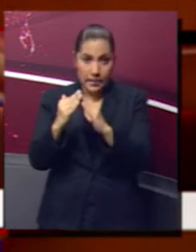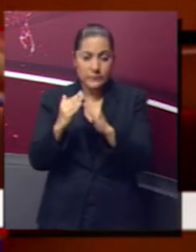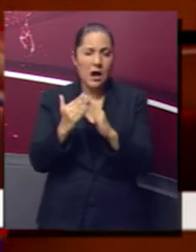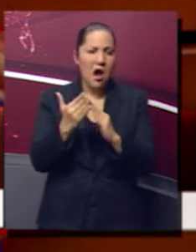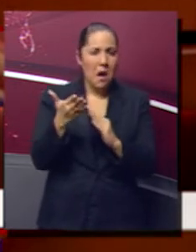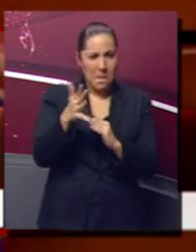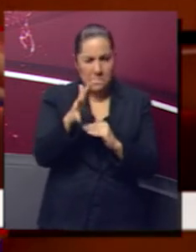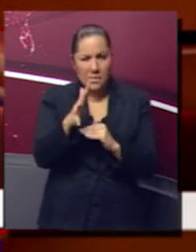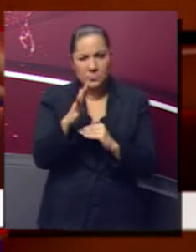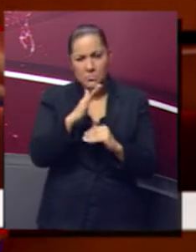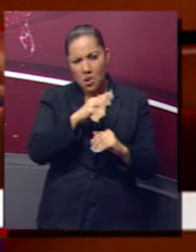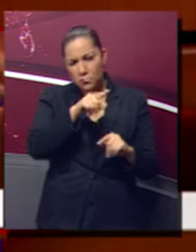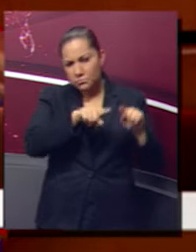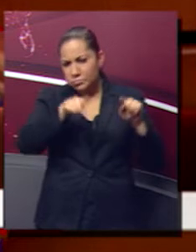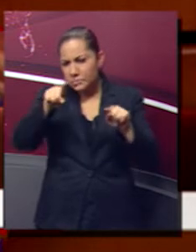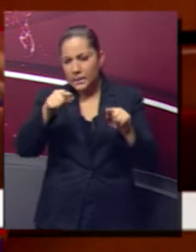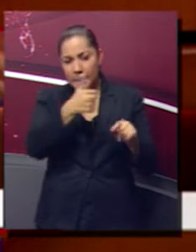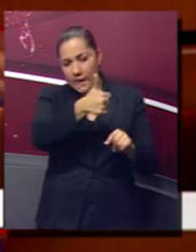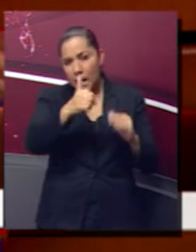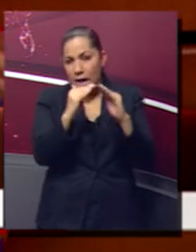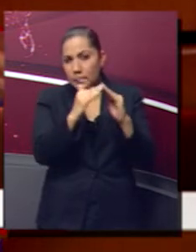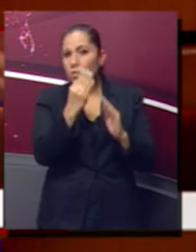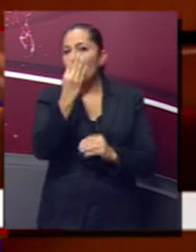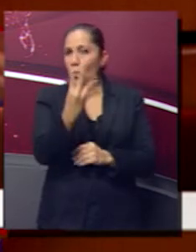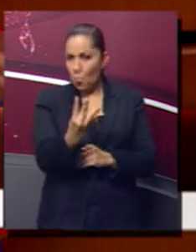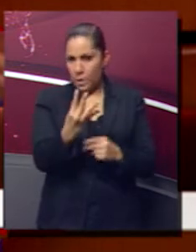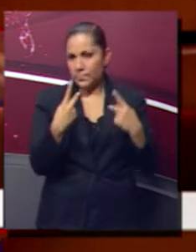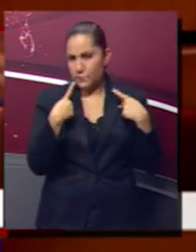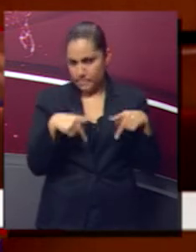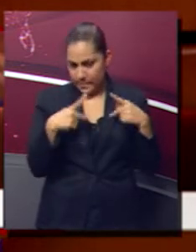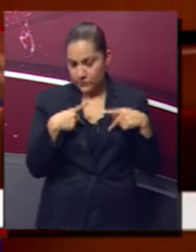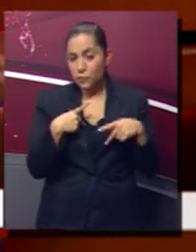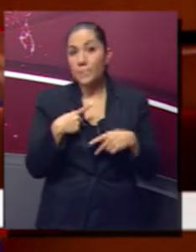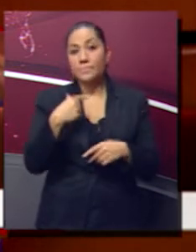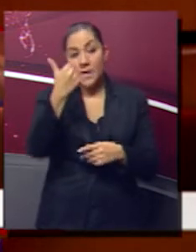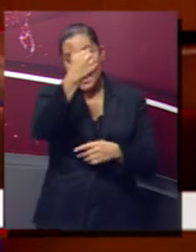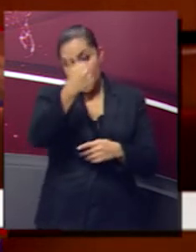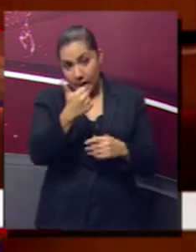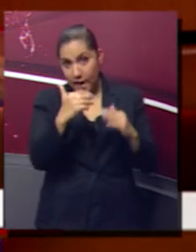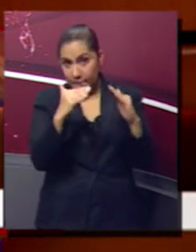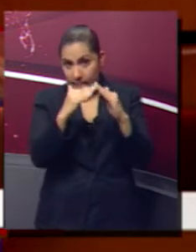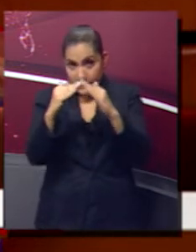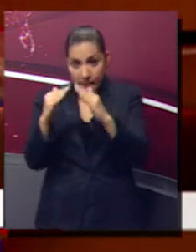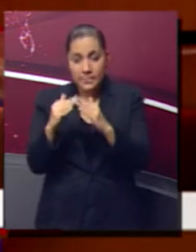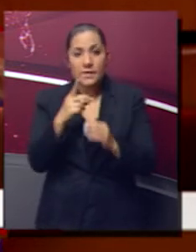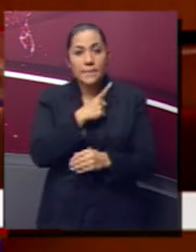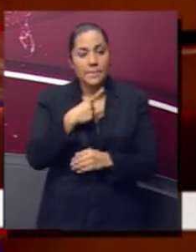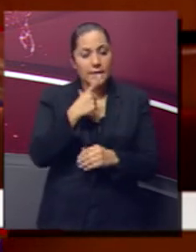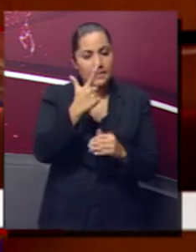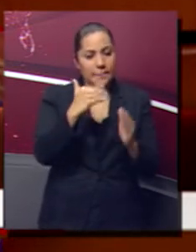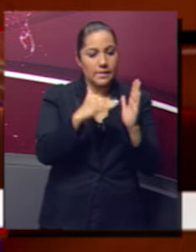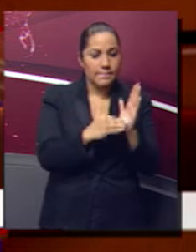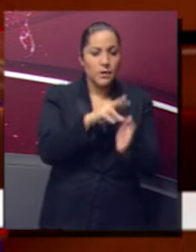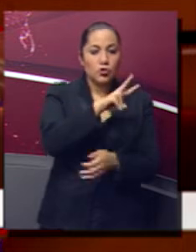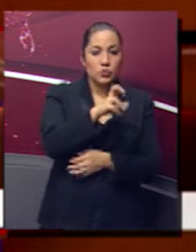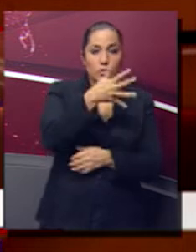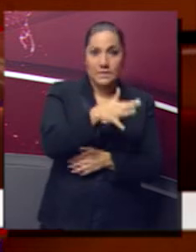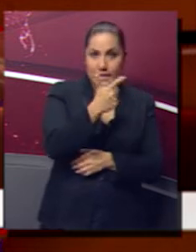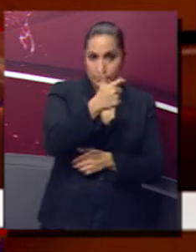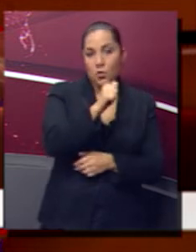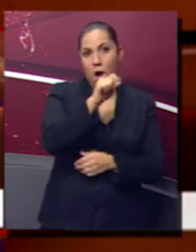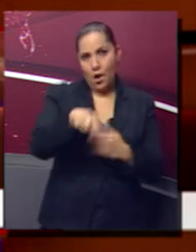integrantes, necesitaríamos para el sustento de cada hogar 7,410 pesos en zonas rurales